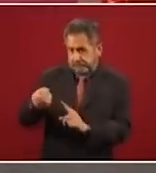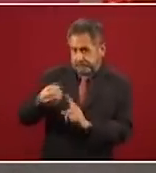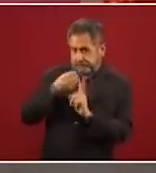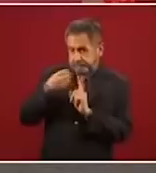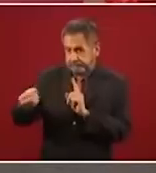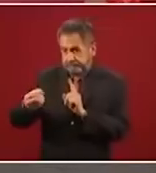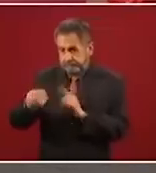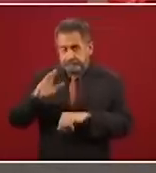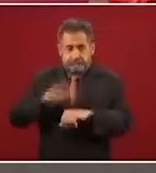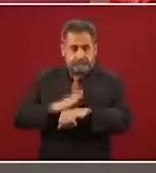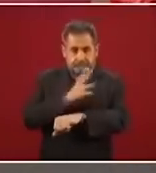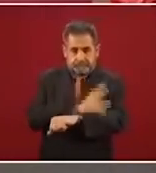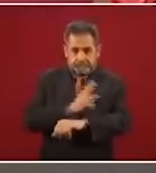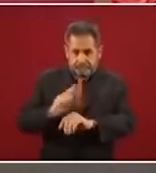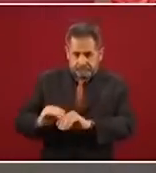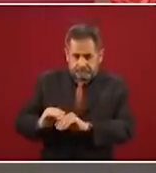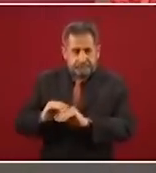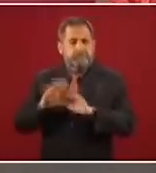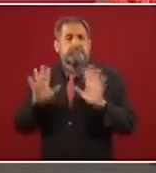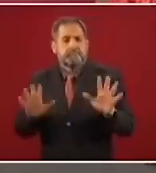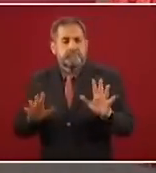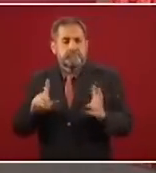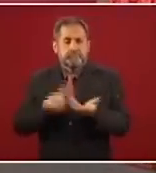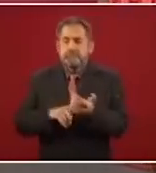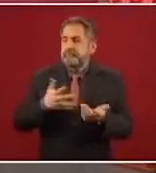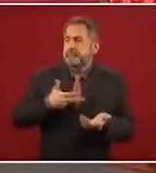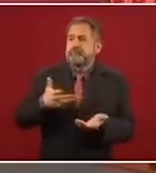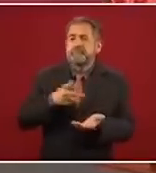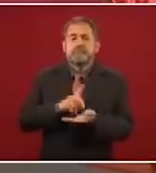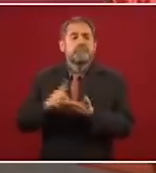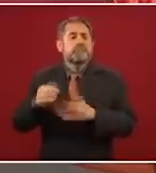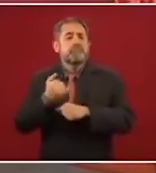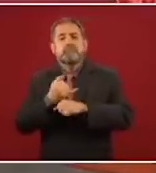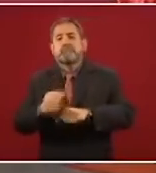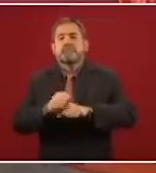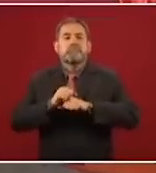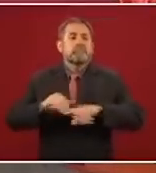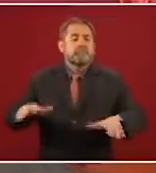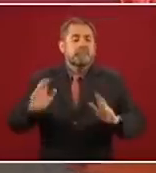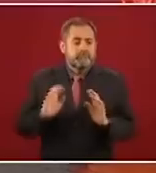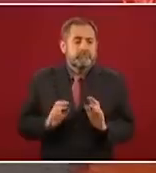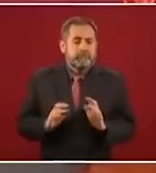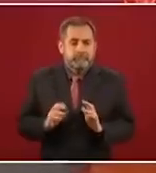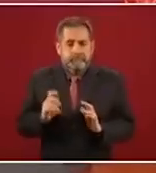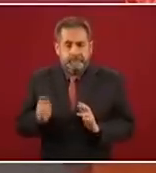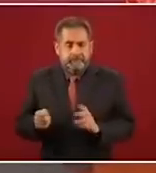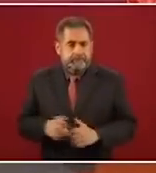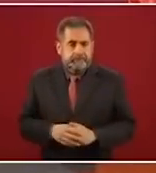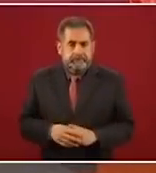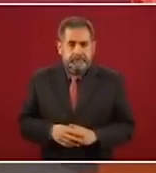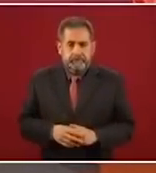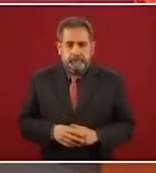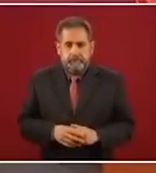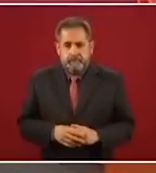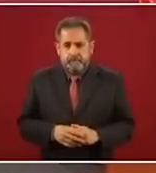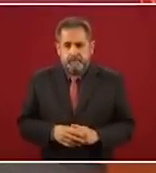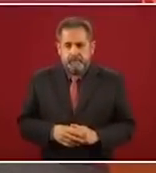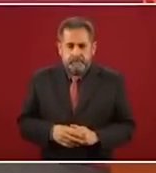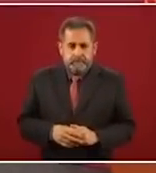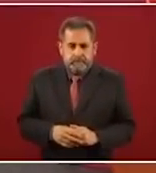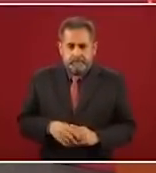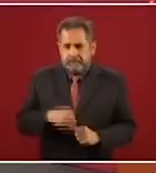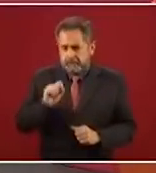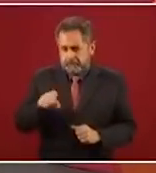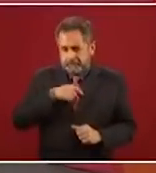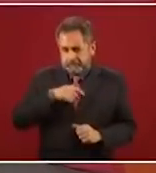la transparencia, garantizar el derecho a la información. ¿Sí? Además,